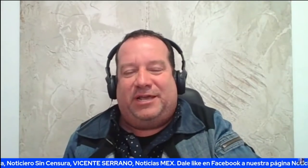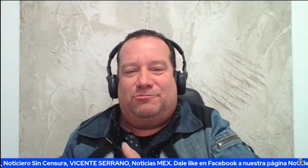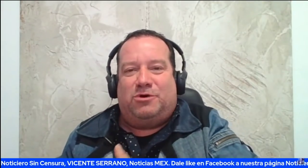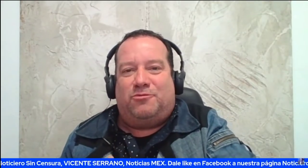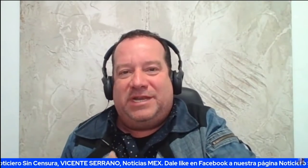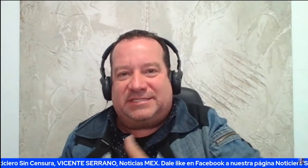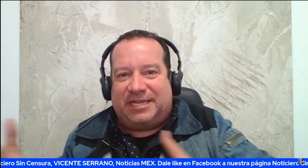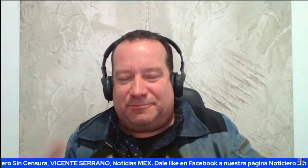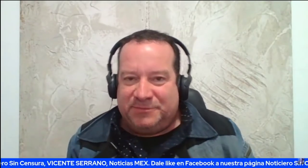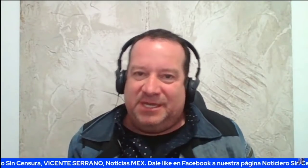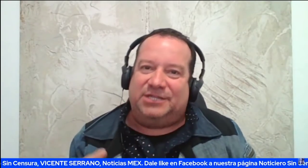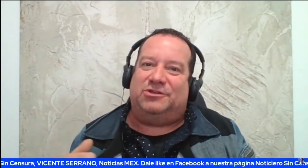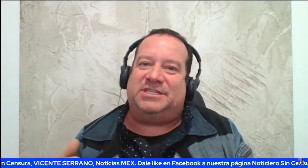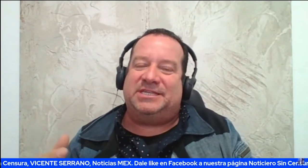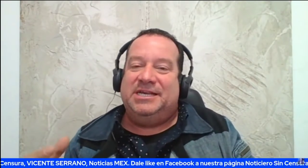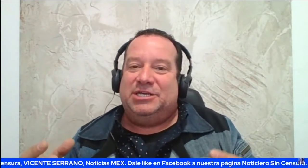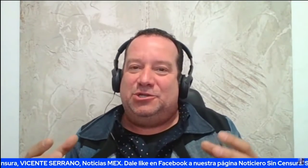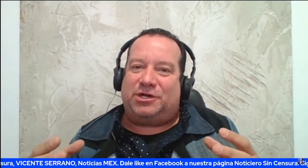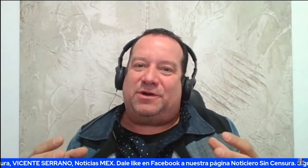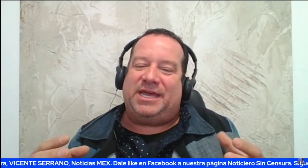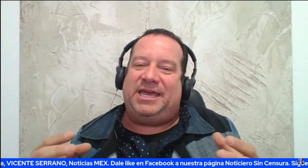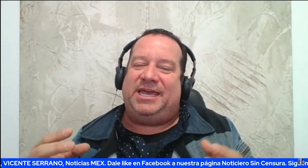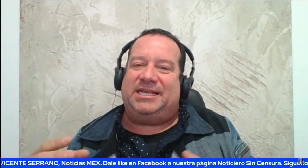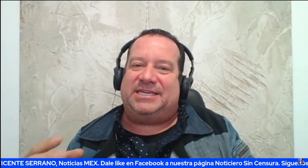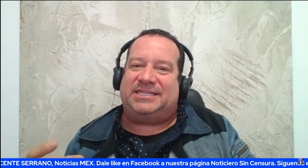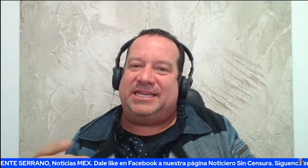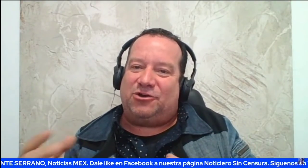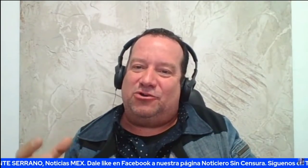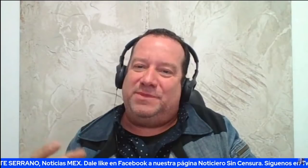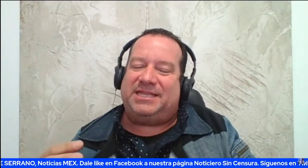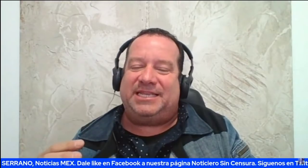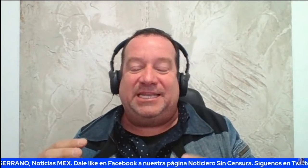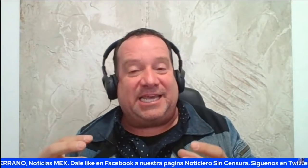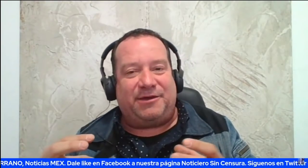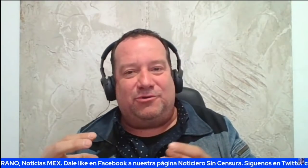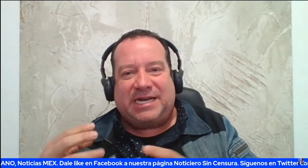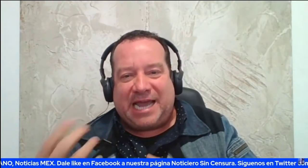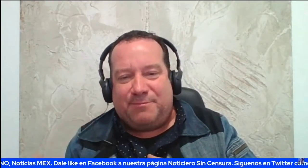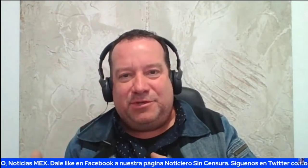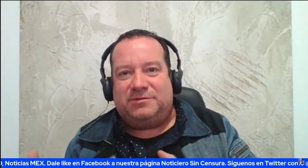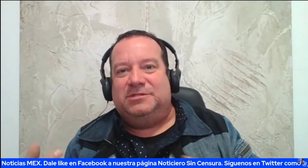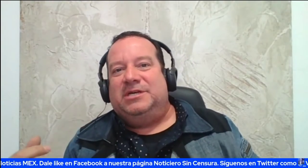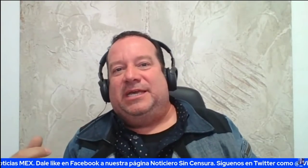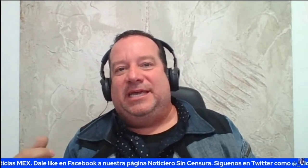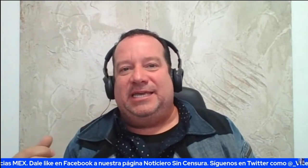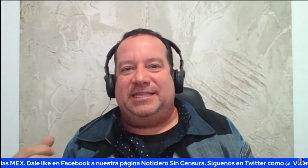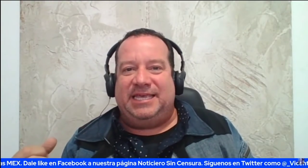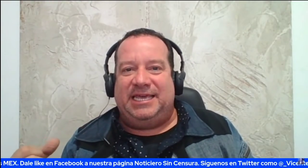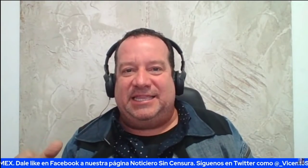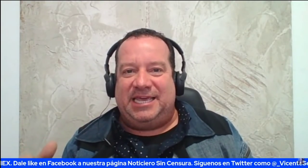López Obrador era un populista, ¿no? Entonces, yo creo que en la Secretaría de Economía tiene que haber un cambio